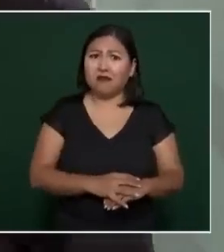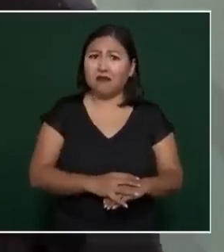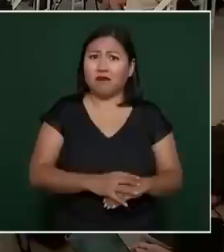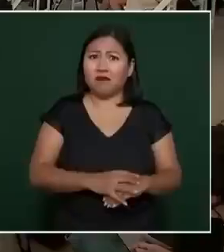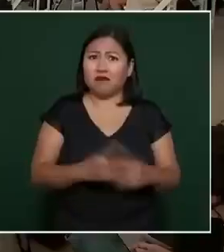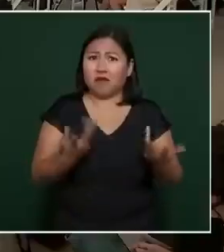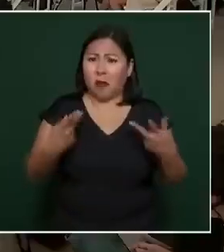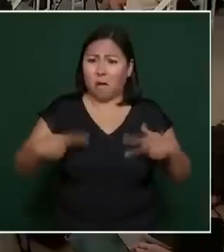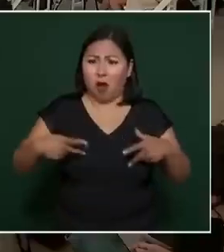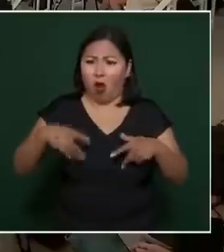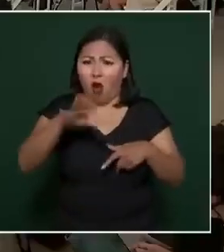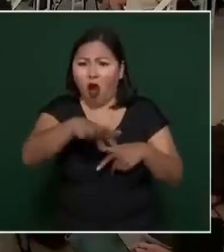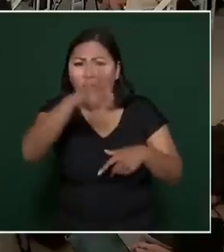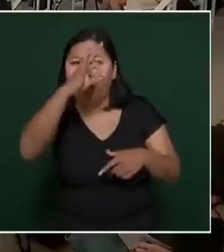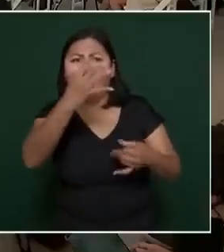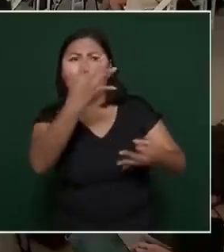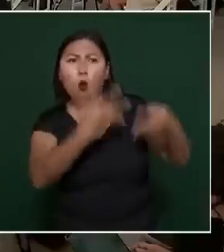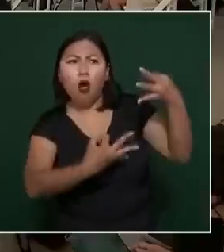el que el pueblo elija.